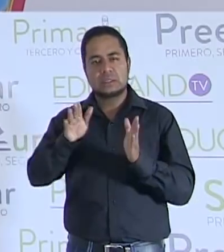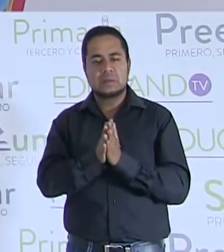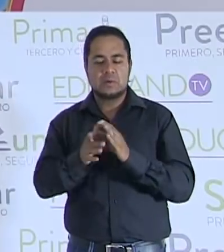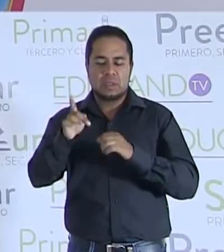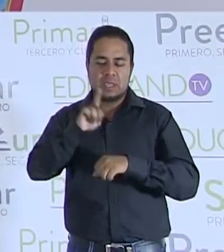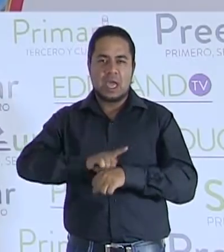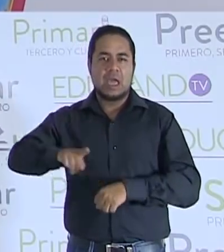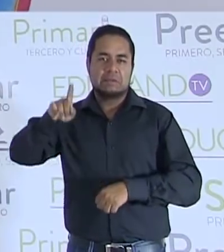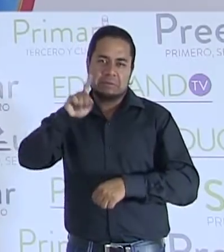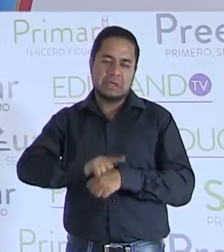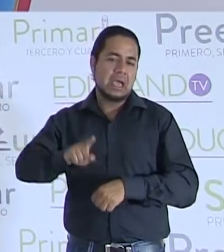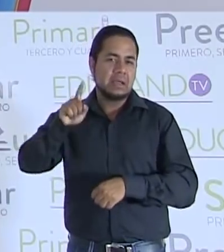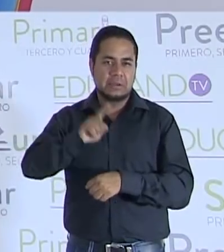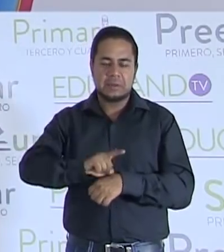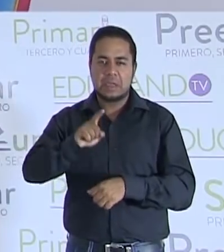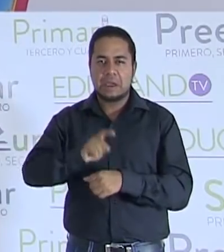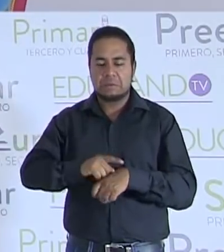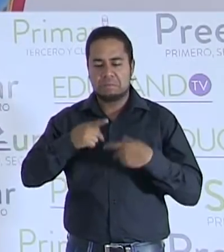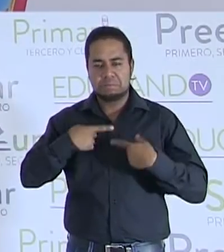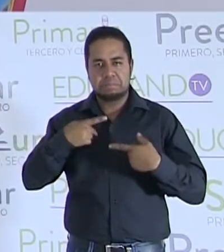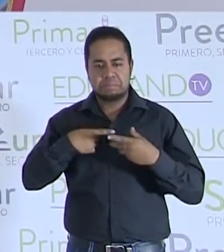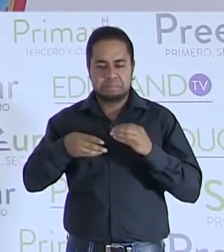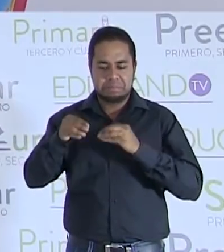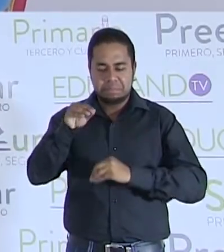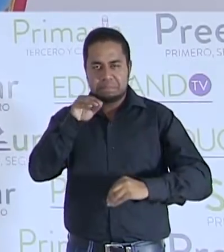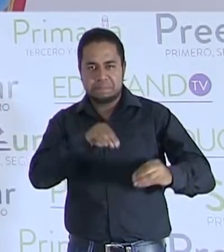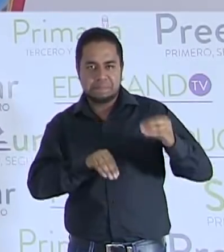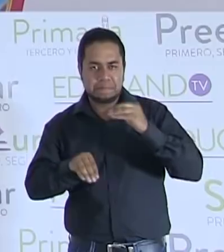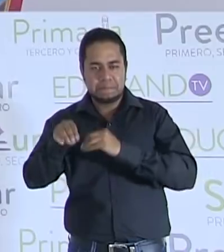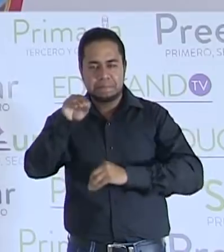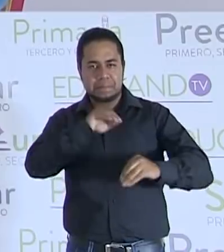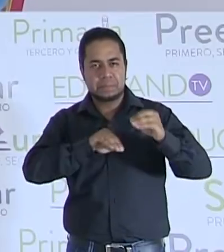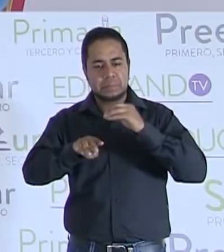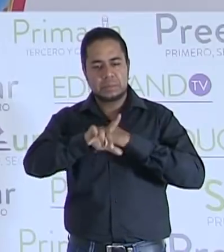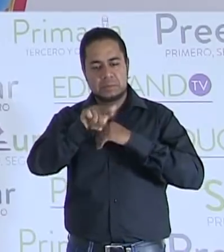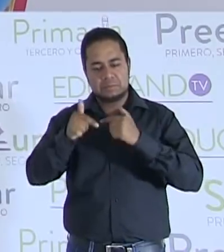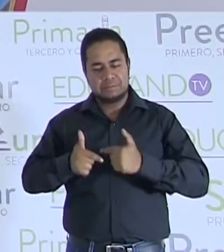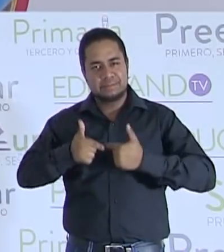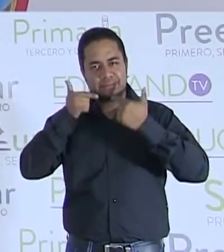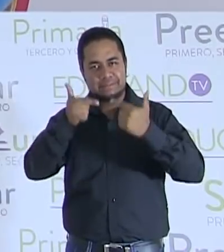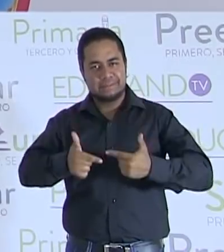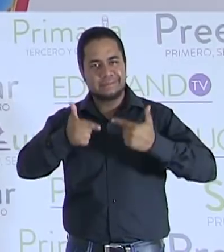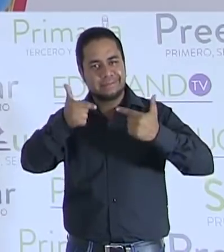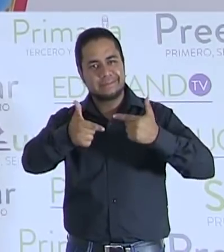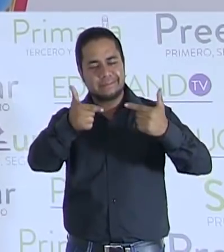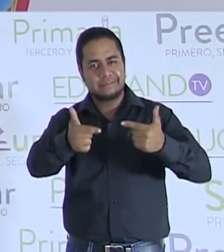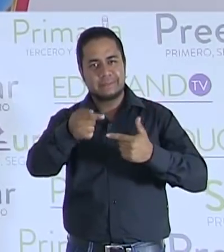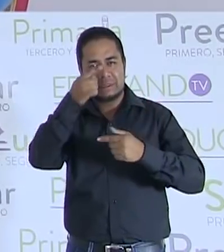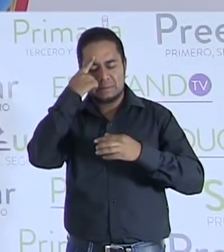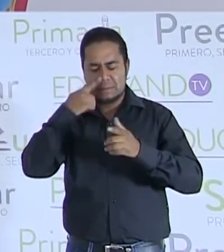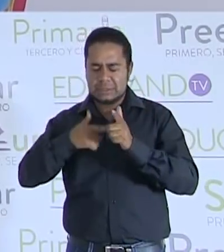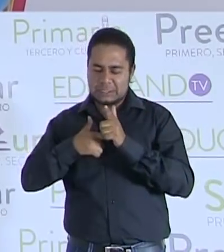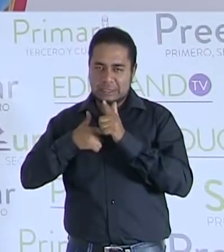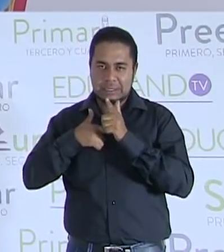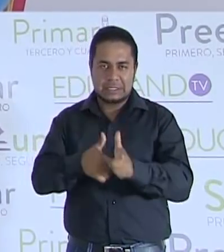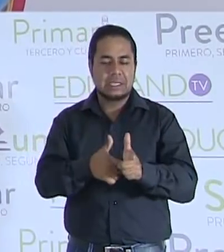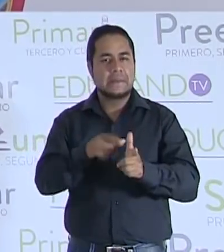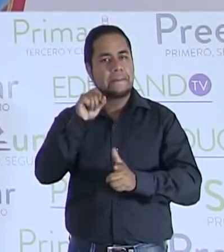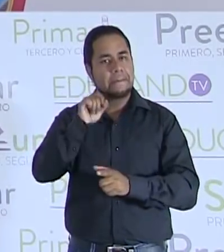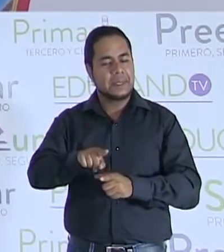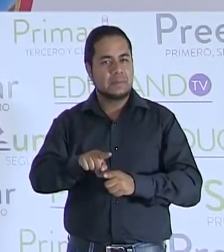fue acuñando cada refrán y pasaba a la memoria de todos para ya nunca